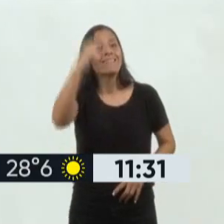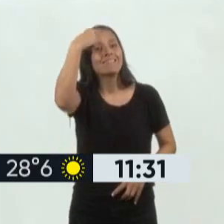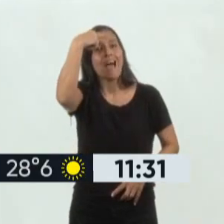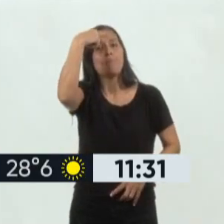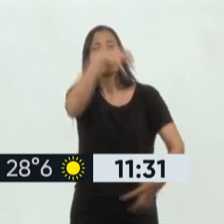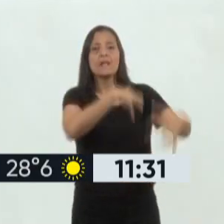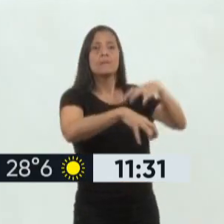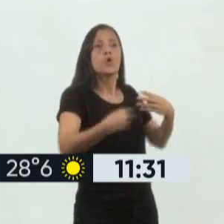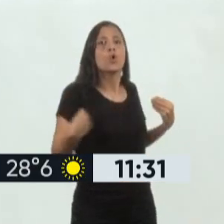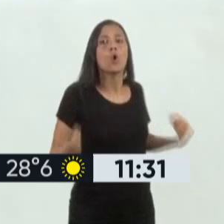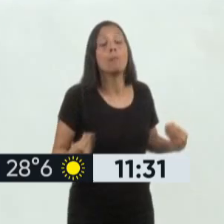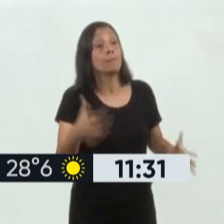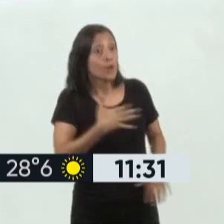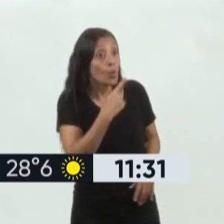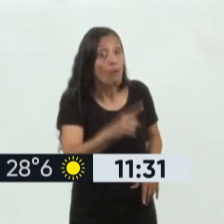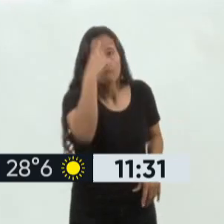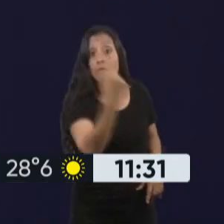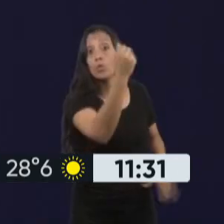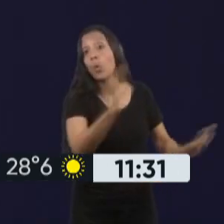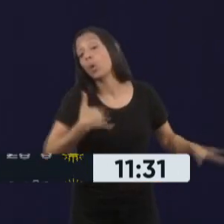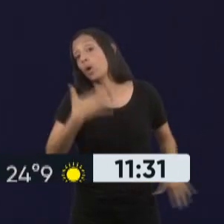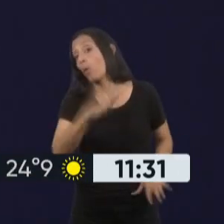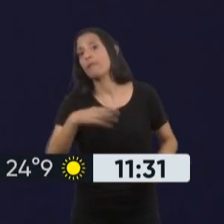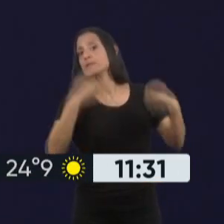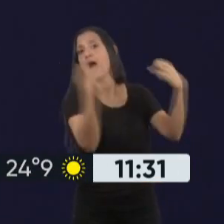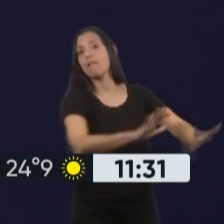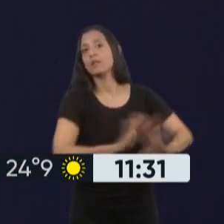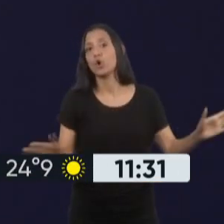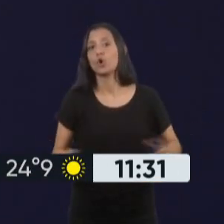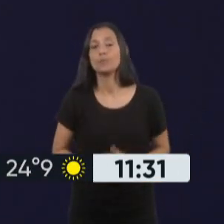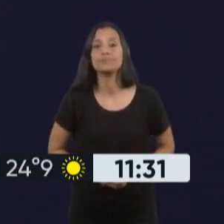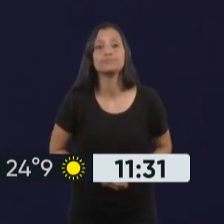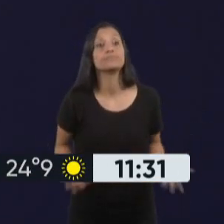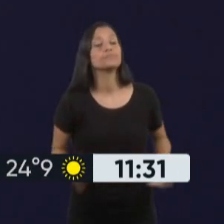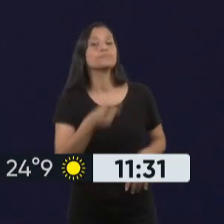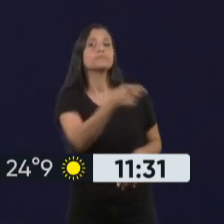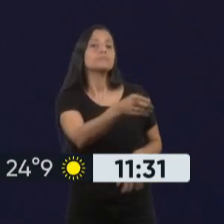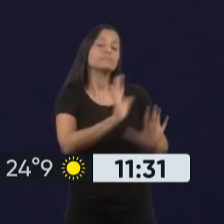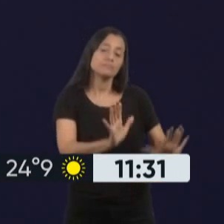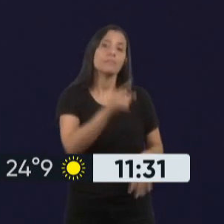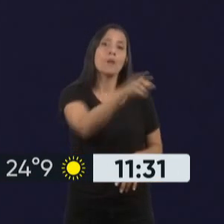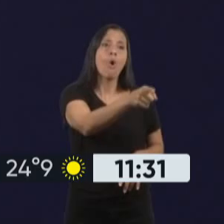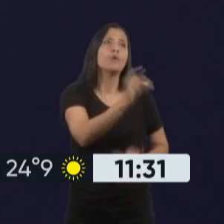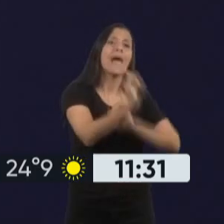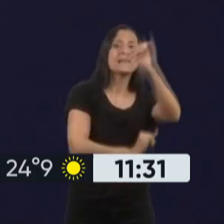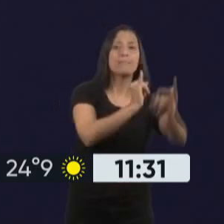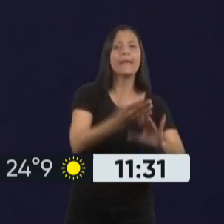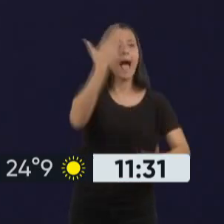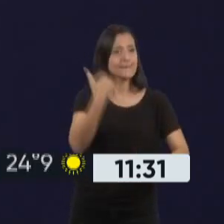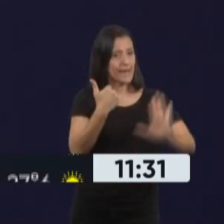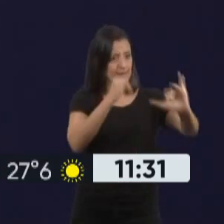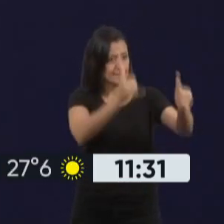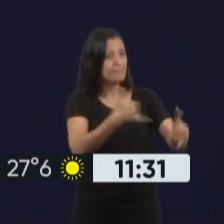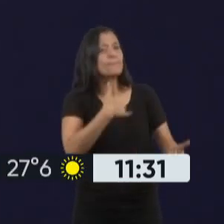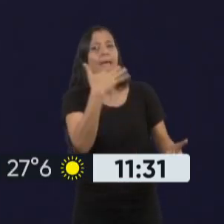empatía creo que que te lo tenemos. expliqué. Si no entendés, no lo entendés. No, le estás explicando, estás describiendo lo que ocurrió ayer, pero no me estás